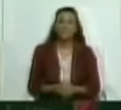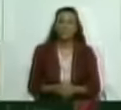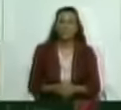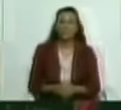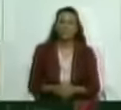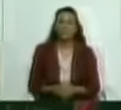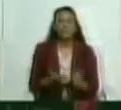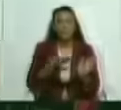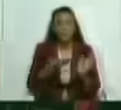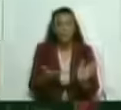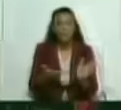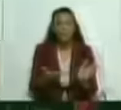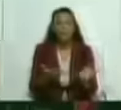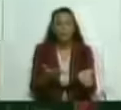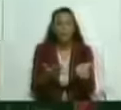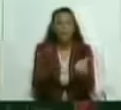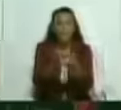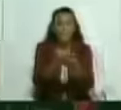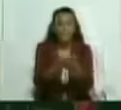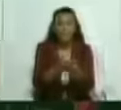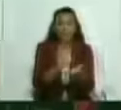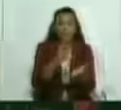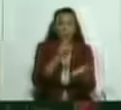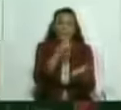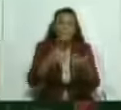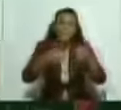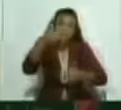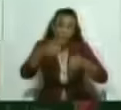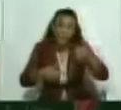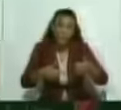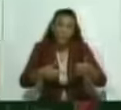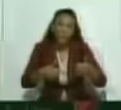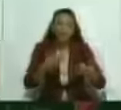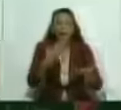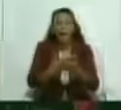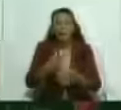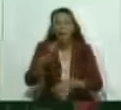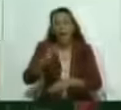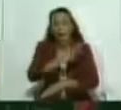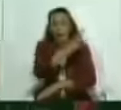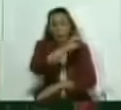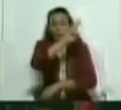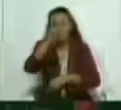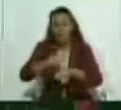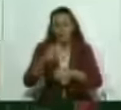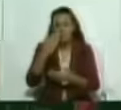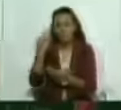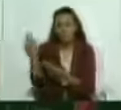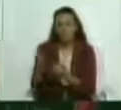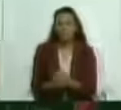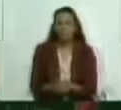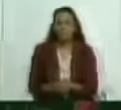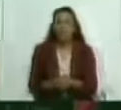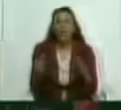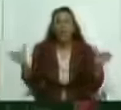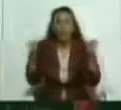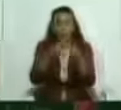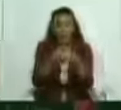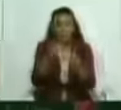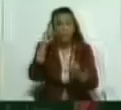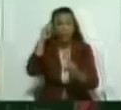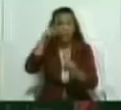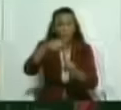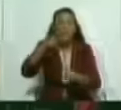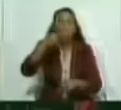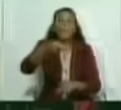Se procede a la presentación de las postulaciones ante la Junta Nacional Electoral. Organización con